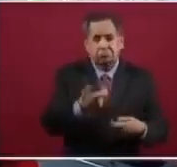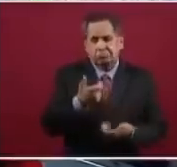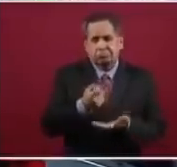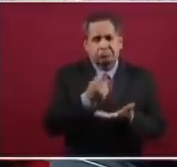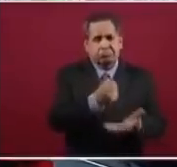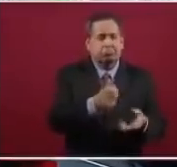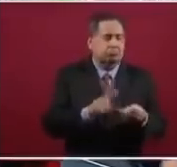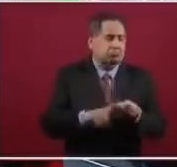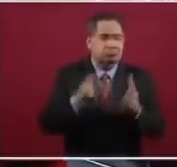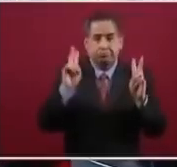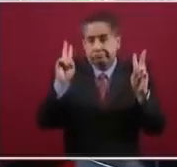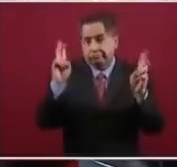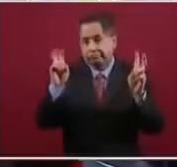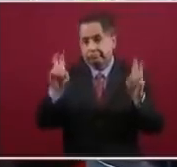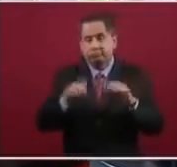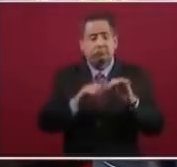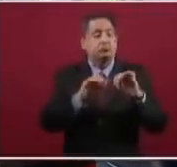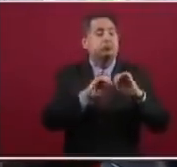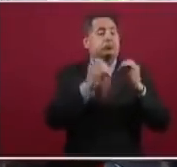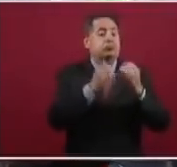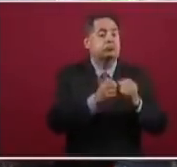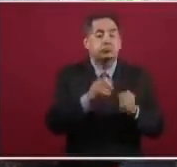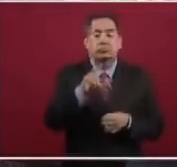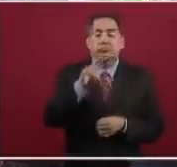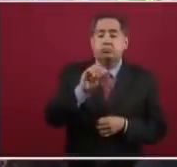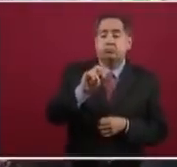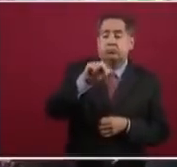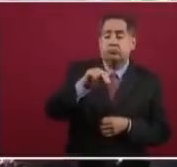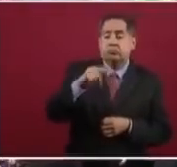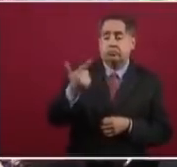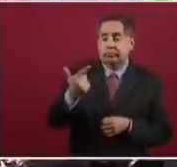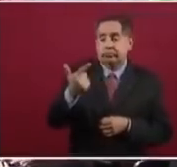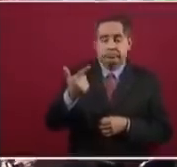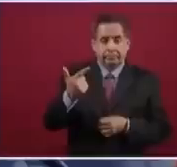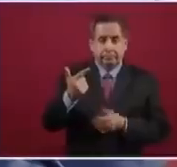de las llamadas organizaciones no gubernamentales